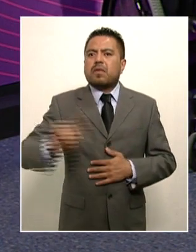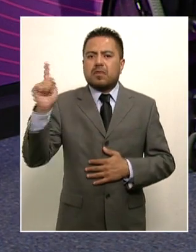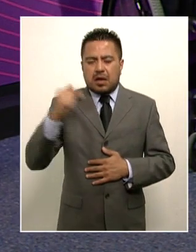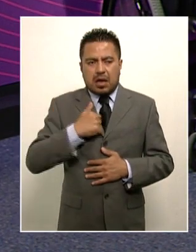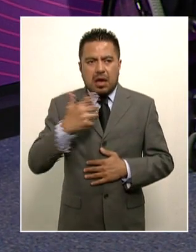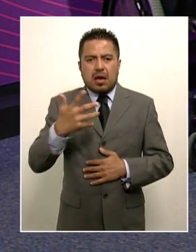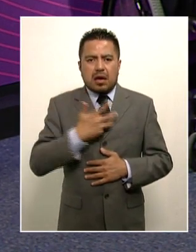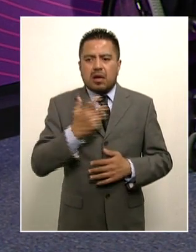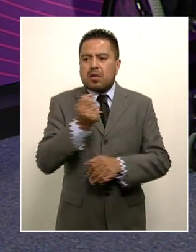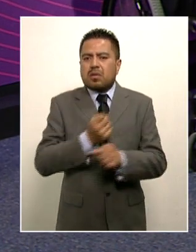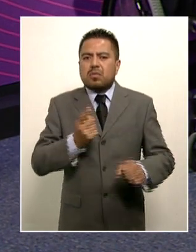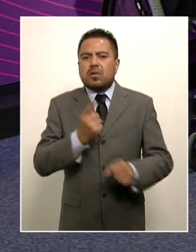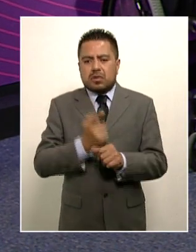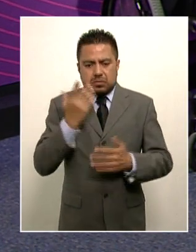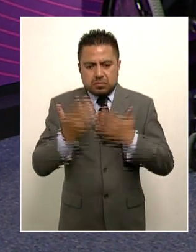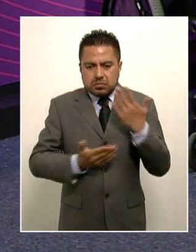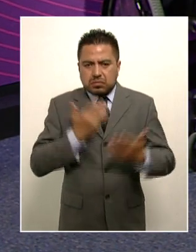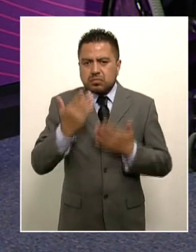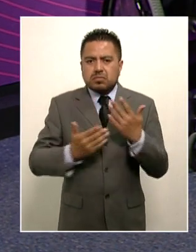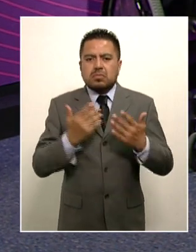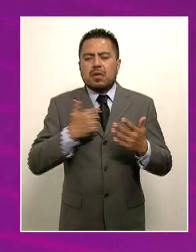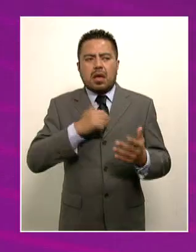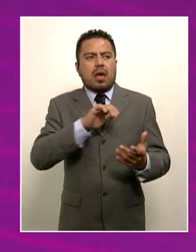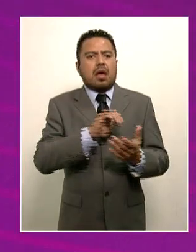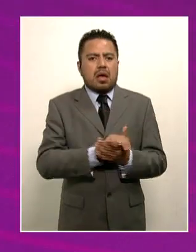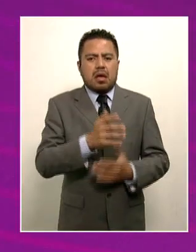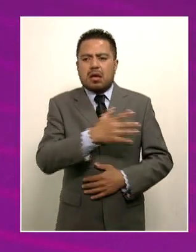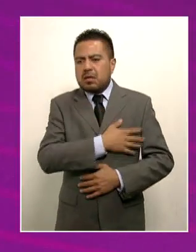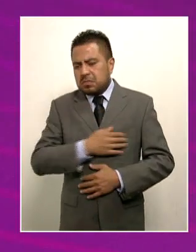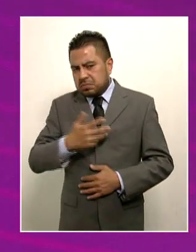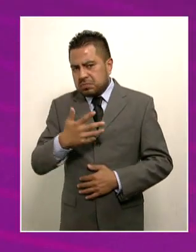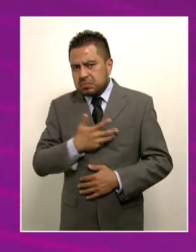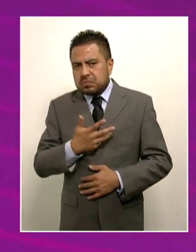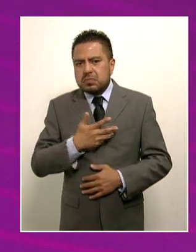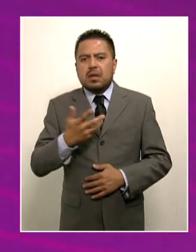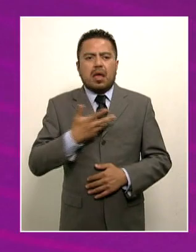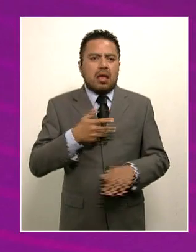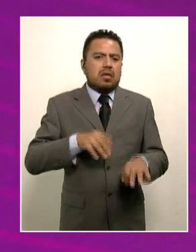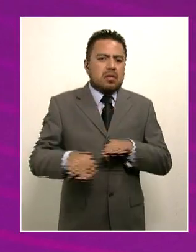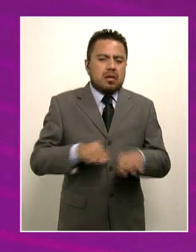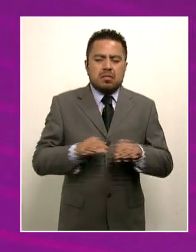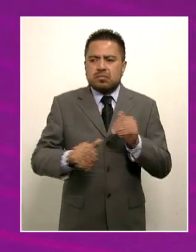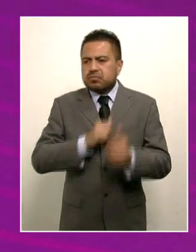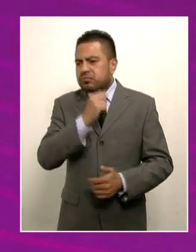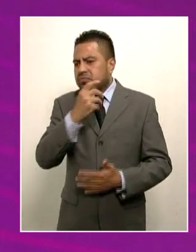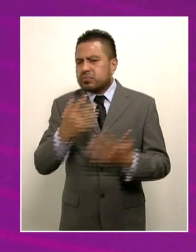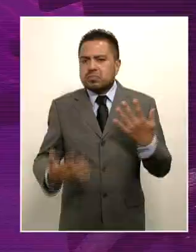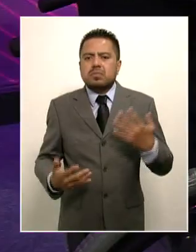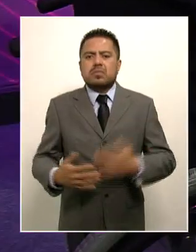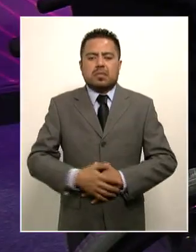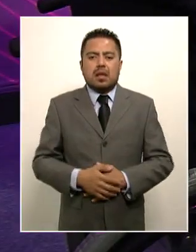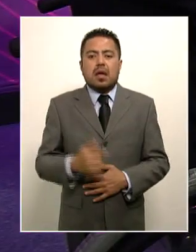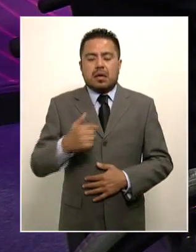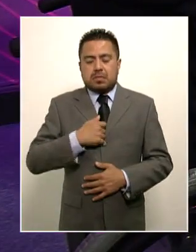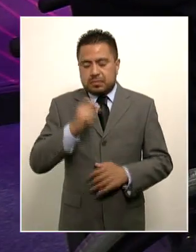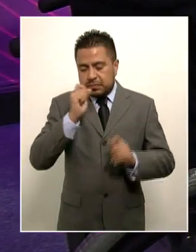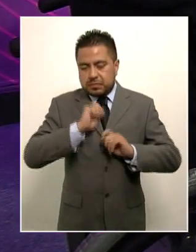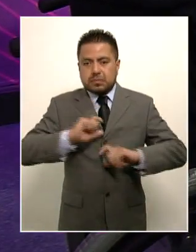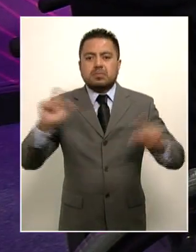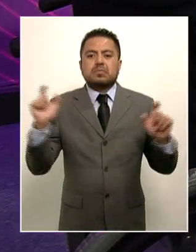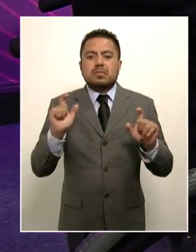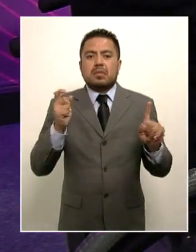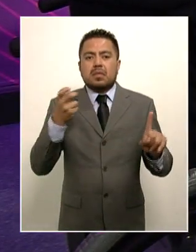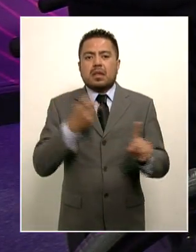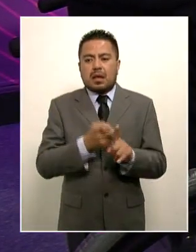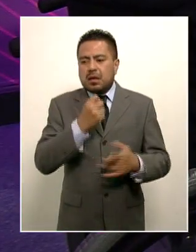tenido la oportunidad de estudiar, me casé, tengo hijos, tengo trabajo, en fin, y me ha impactado mucho